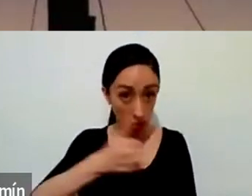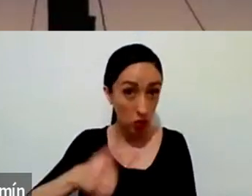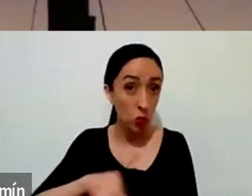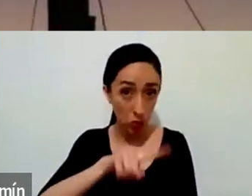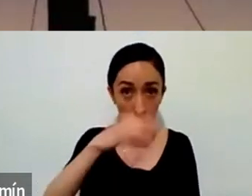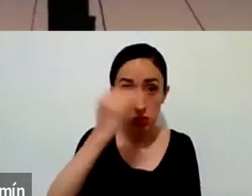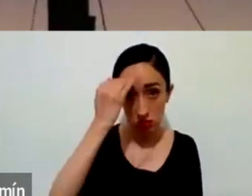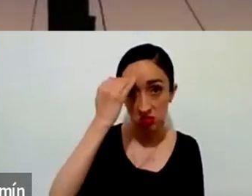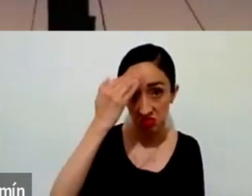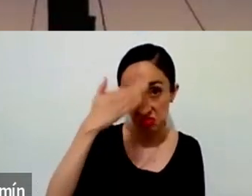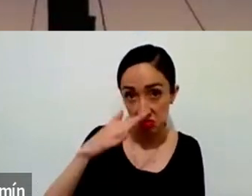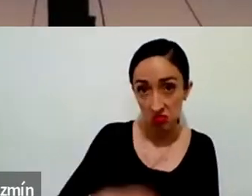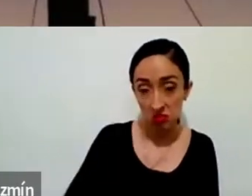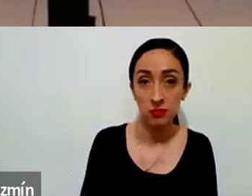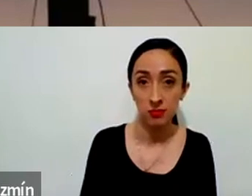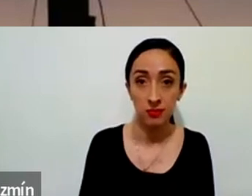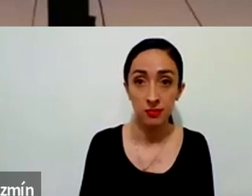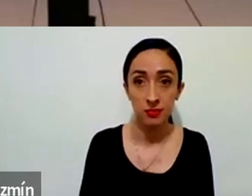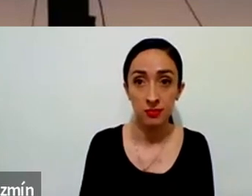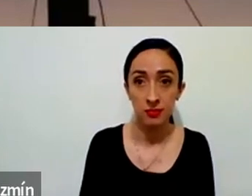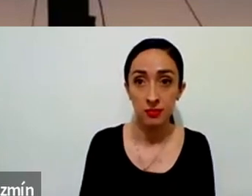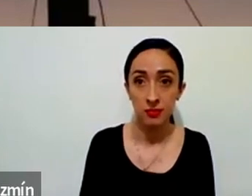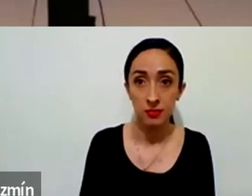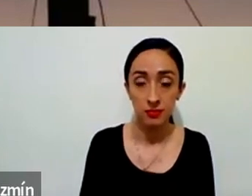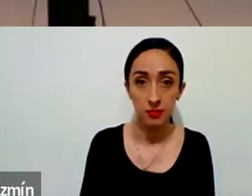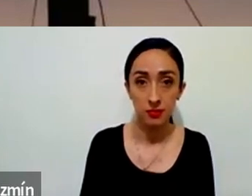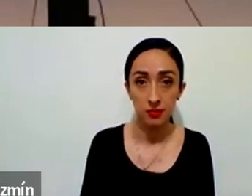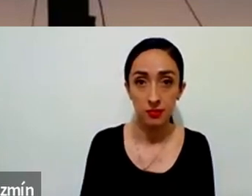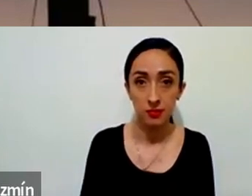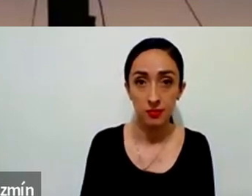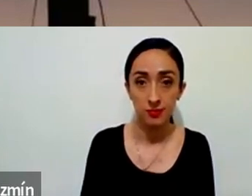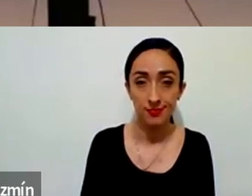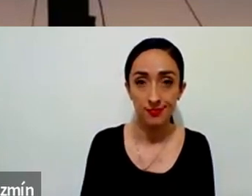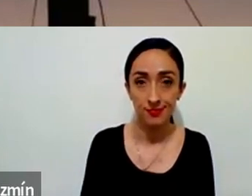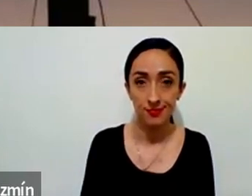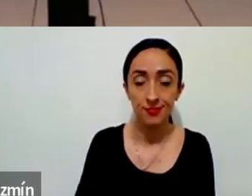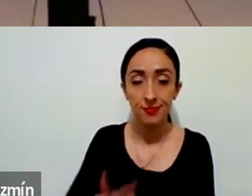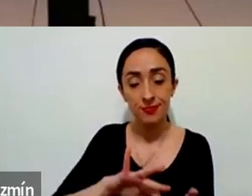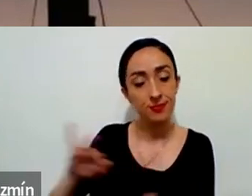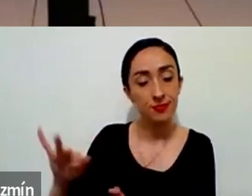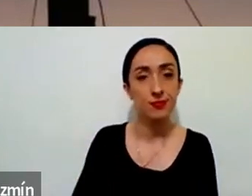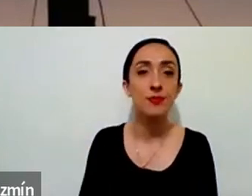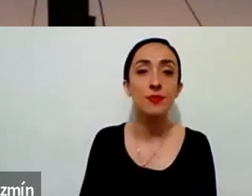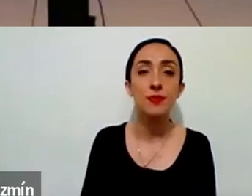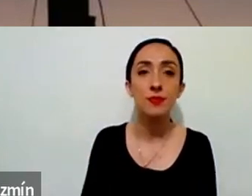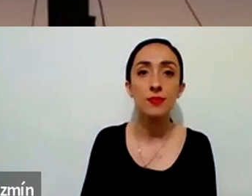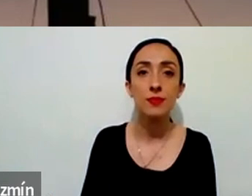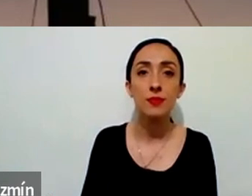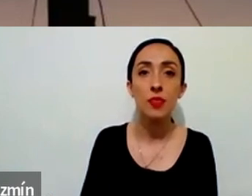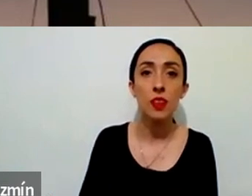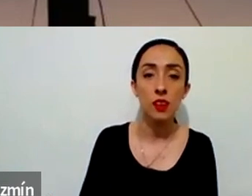Y fíjense, en el caso de Moisés, en el caso de Dios, Dios lo llama por su